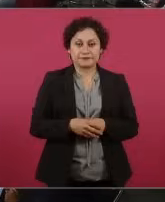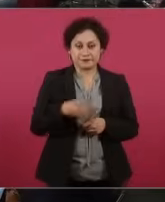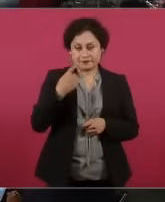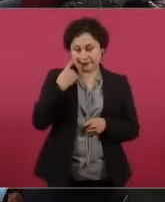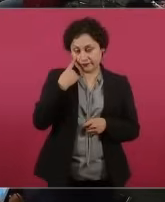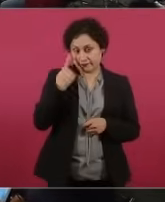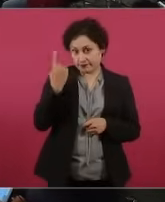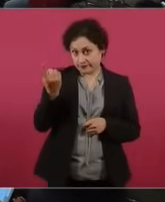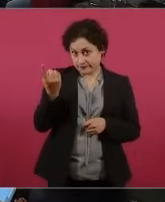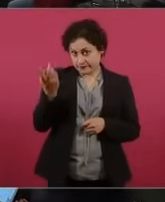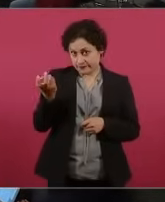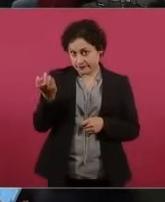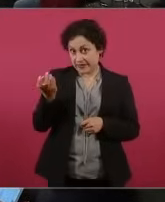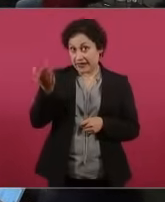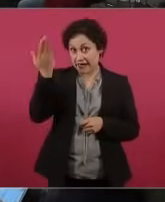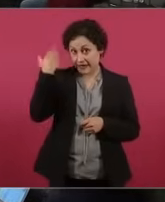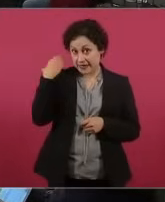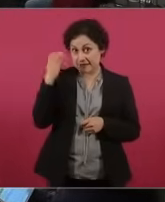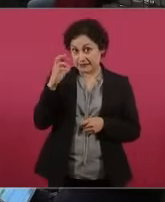Miren, miren lo que decía Ciro.